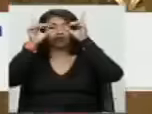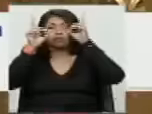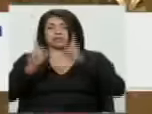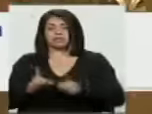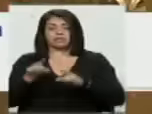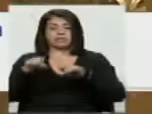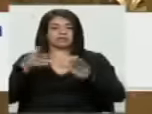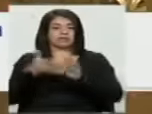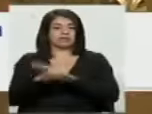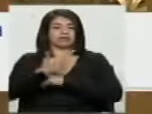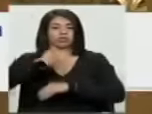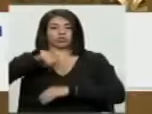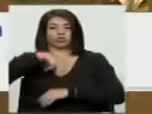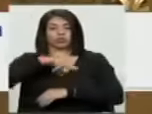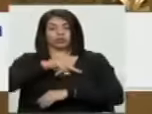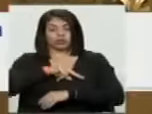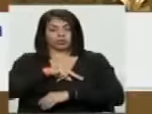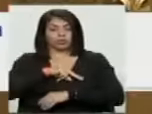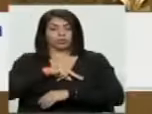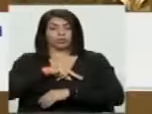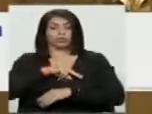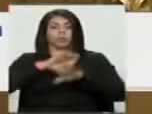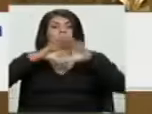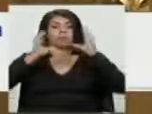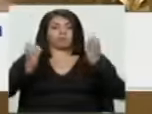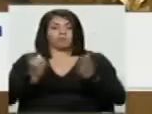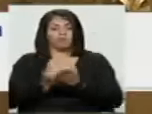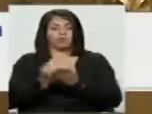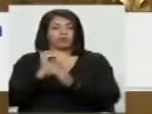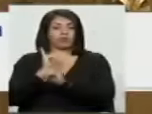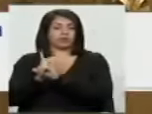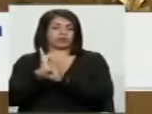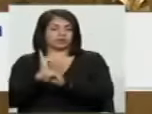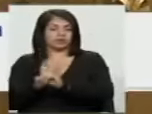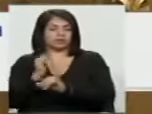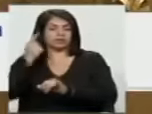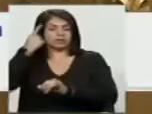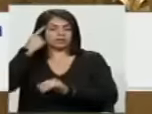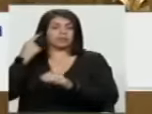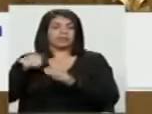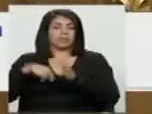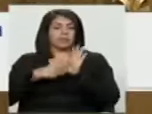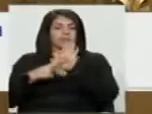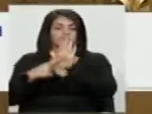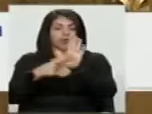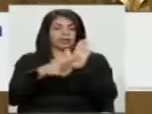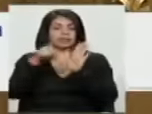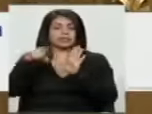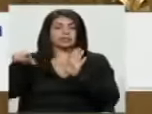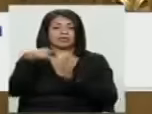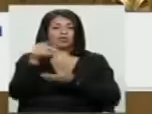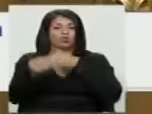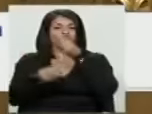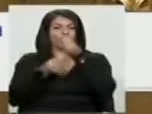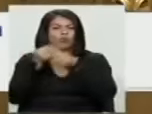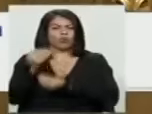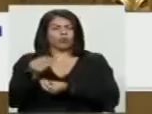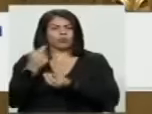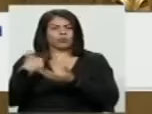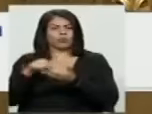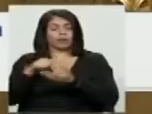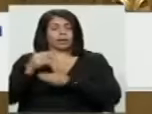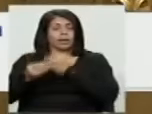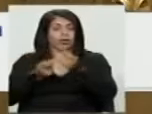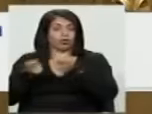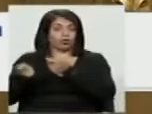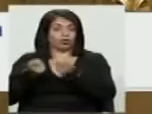soberanamente sobre nuestro espectro, sobre nuestro mundo digital y sobre lo que sale o no sale o sobre con qué se intentan colonizar a